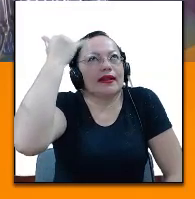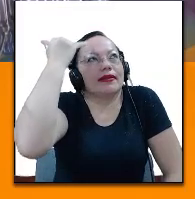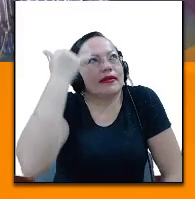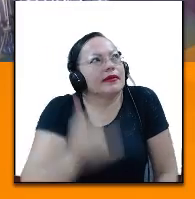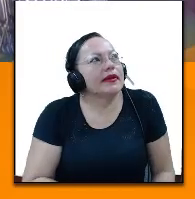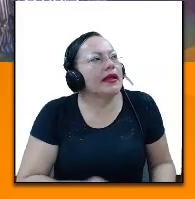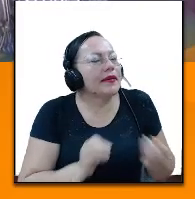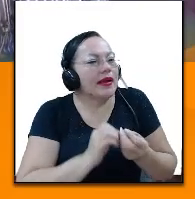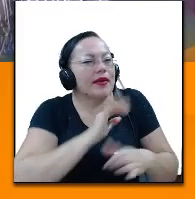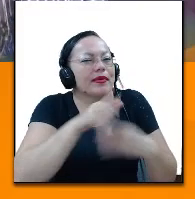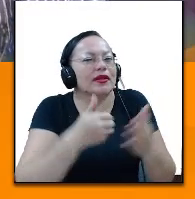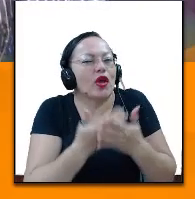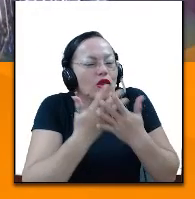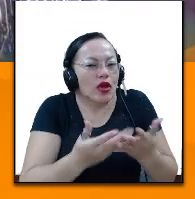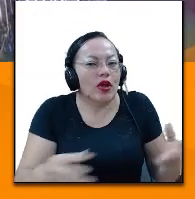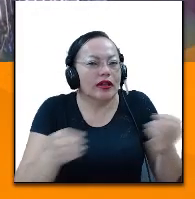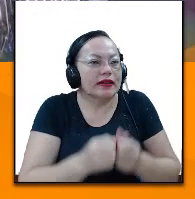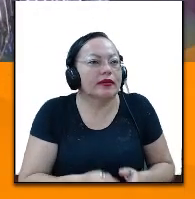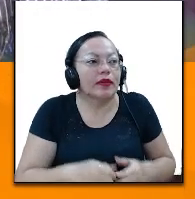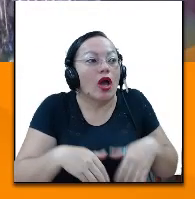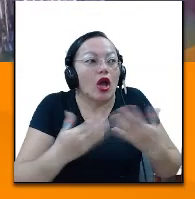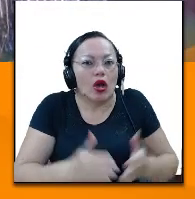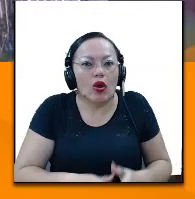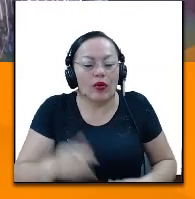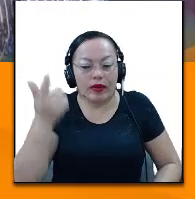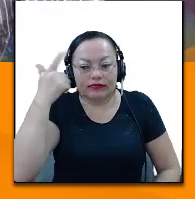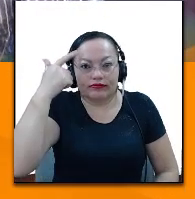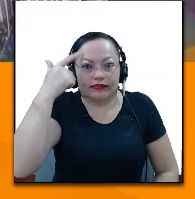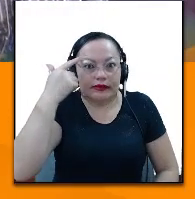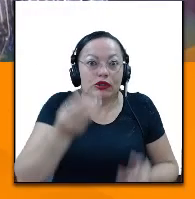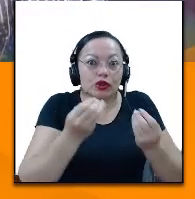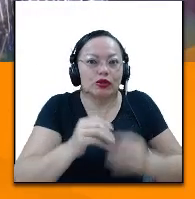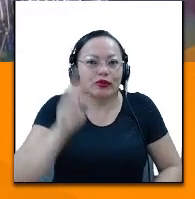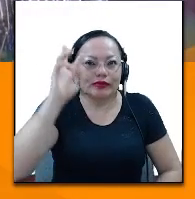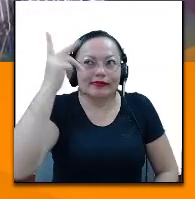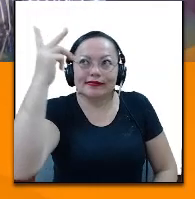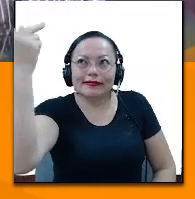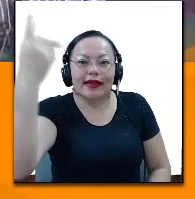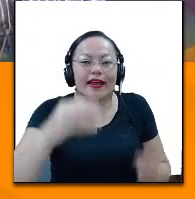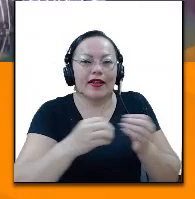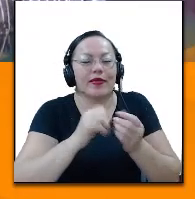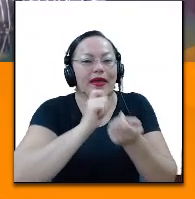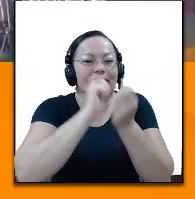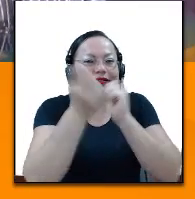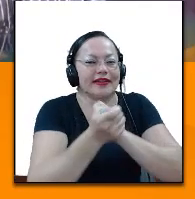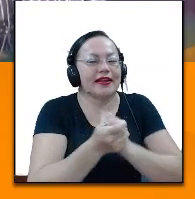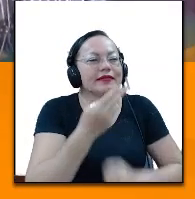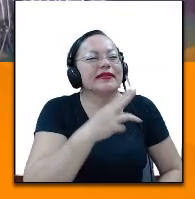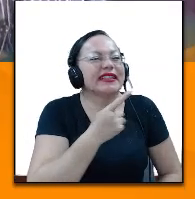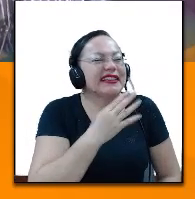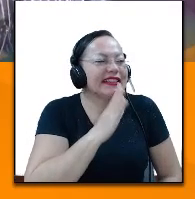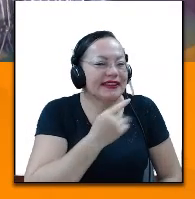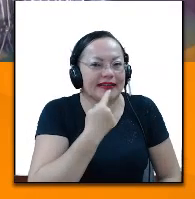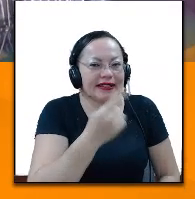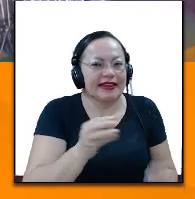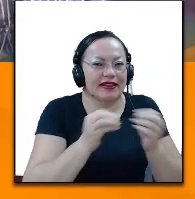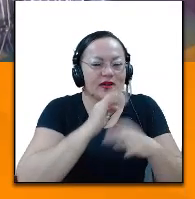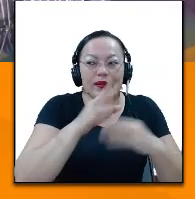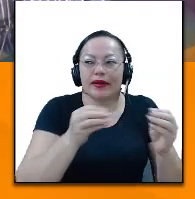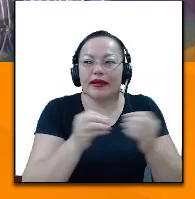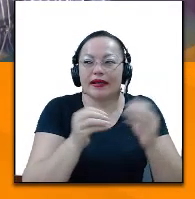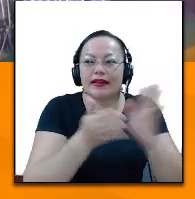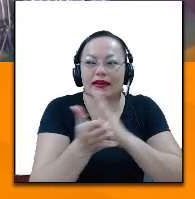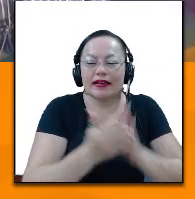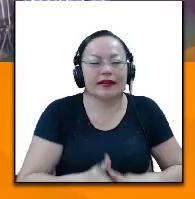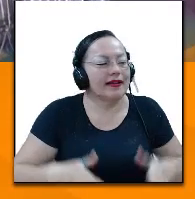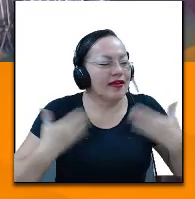más nos ingeniamos, porque somos unas máquinas de constante evolución. He visto que somos, con total agrado